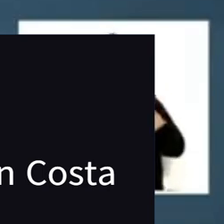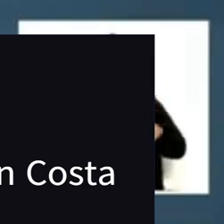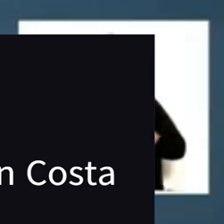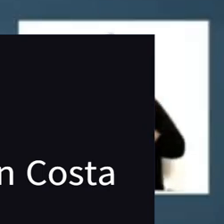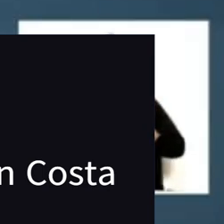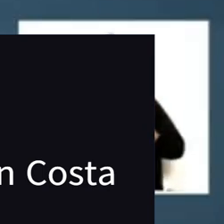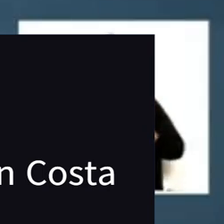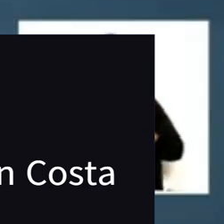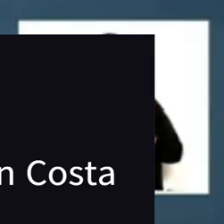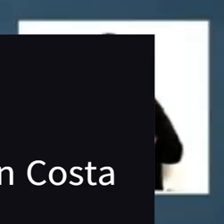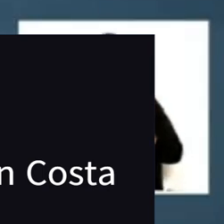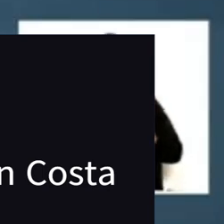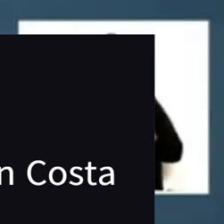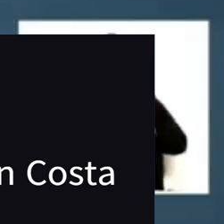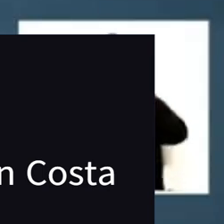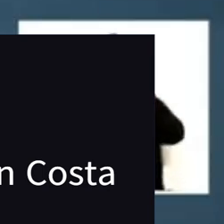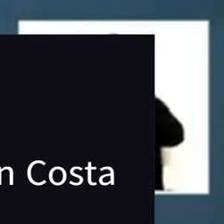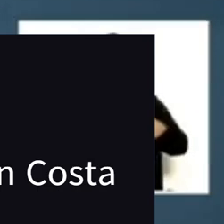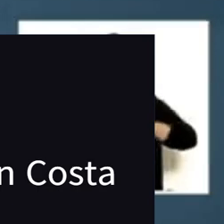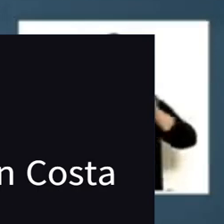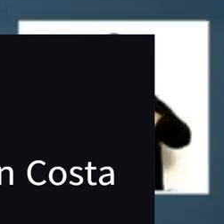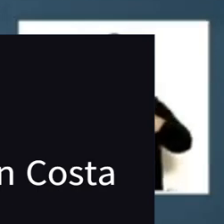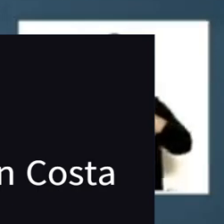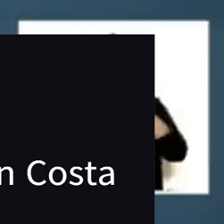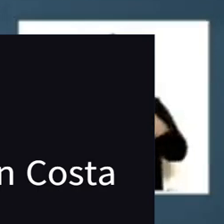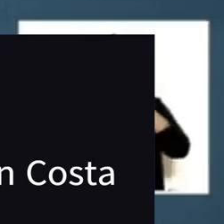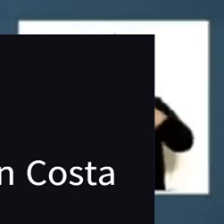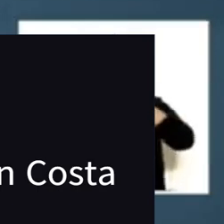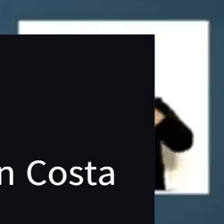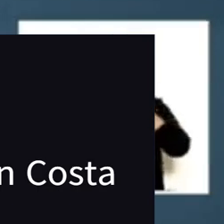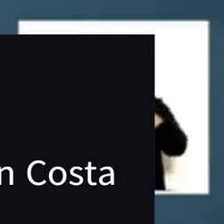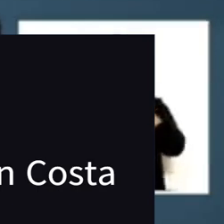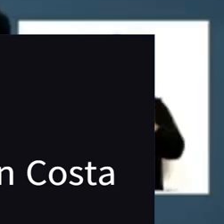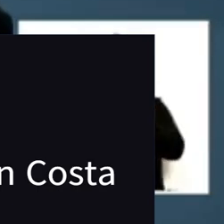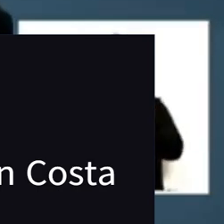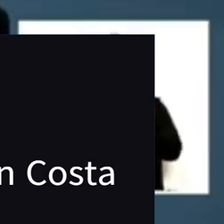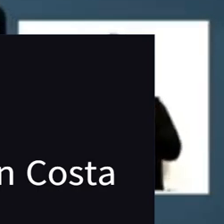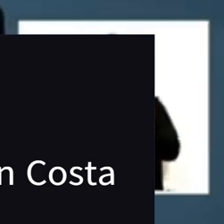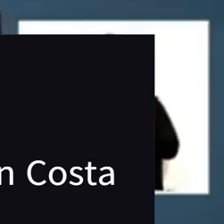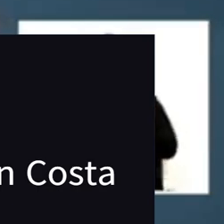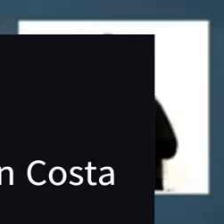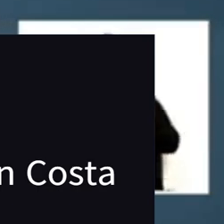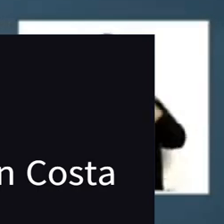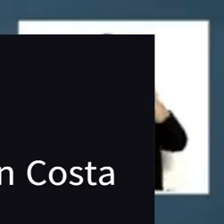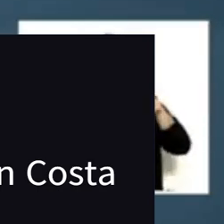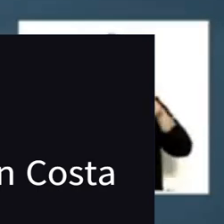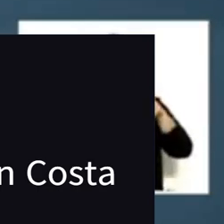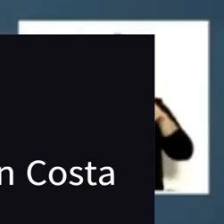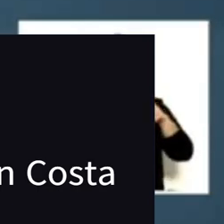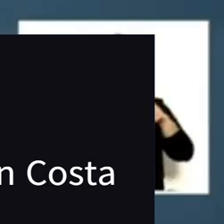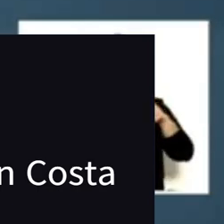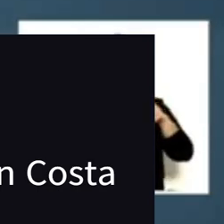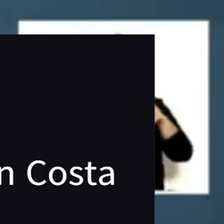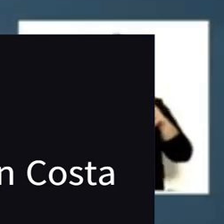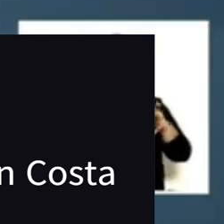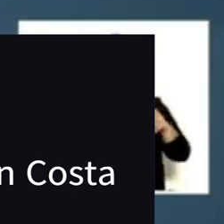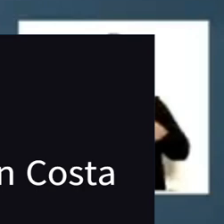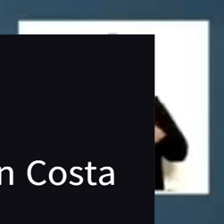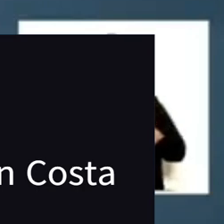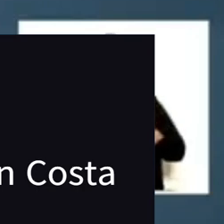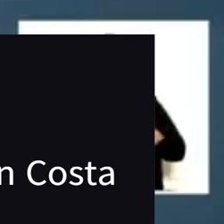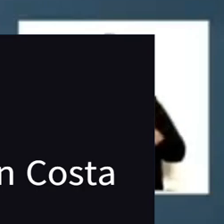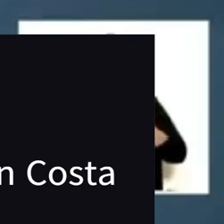las siguientes aprehensiones relevantes. Más de 1.304 casos por infracciones y tenencia de drogas